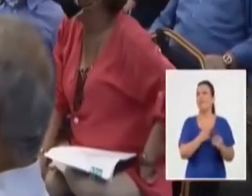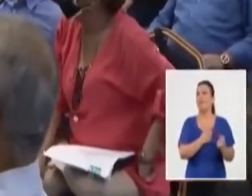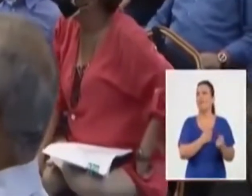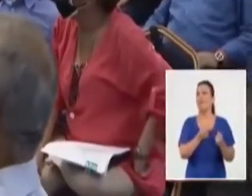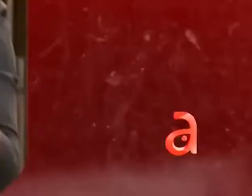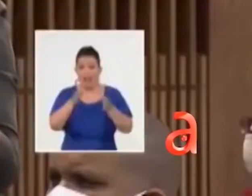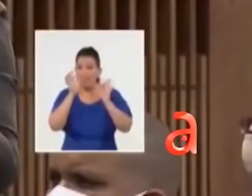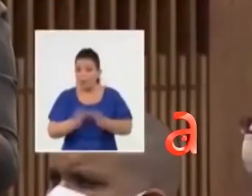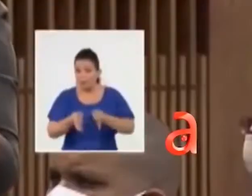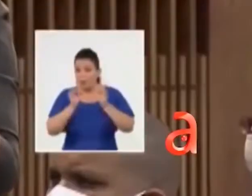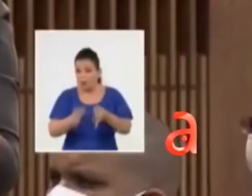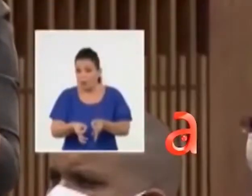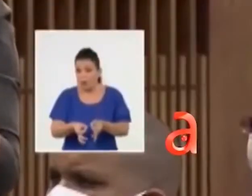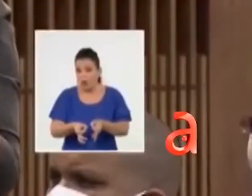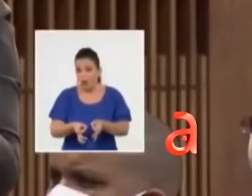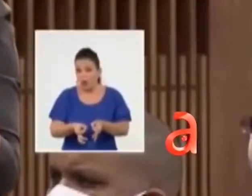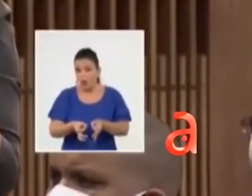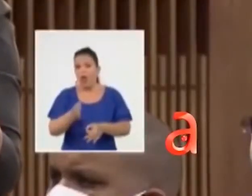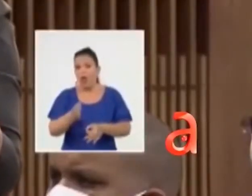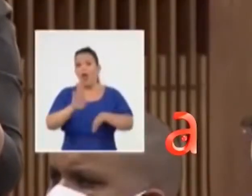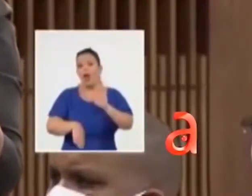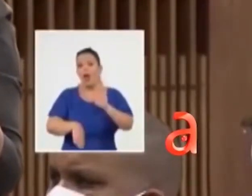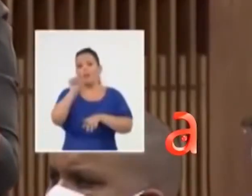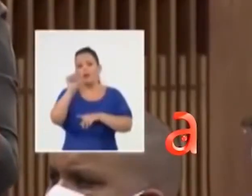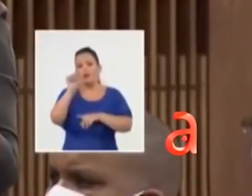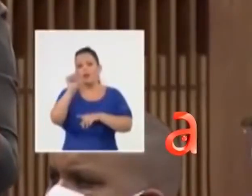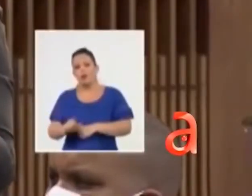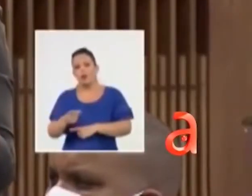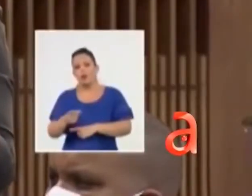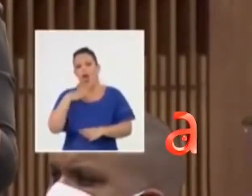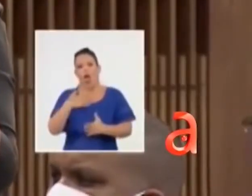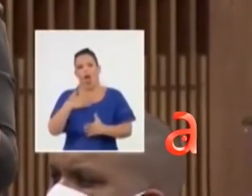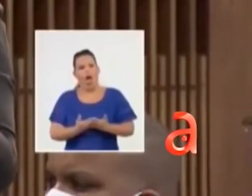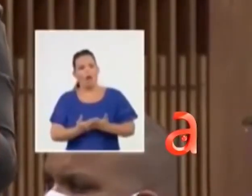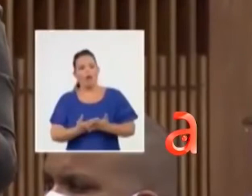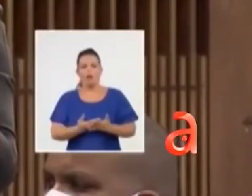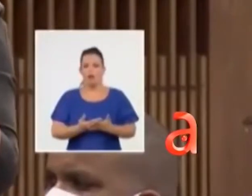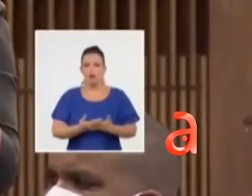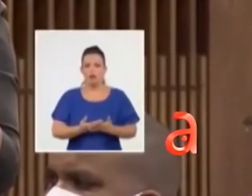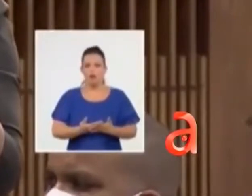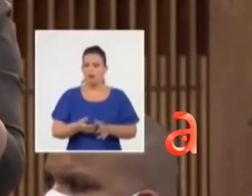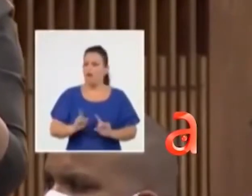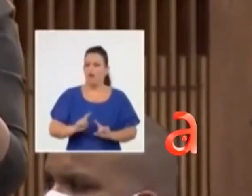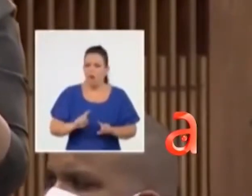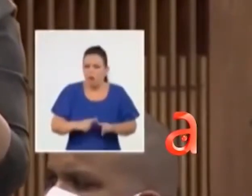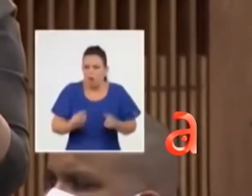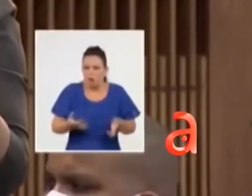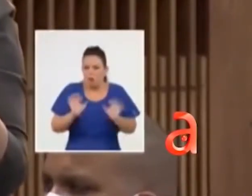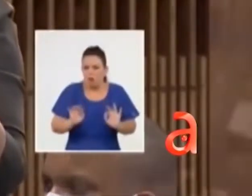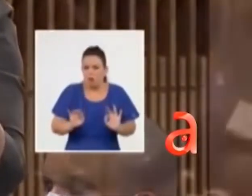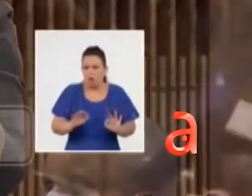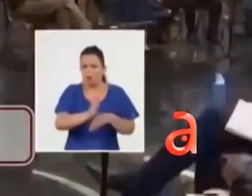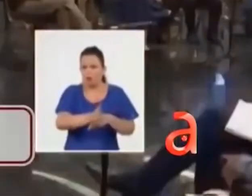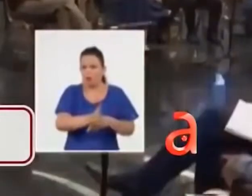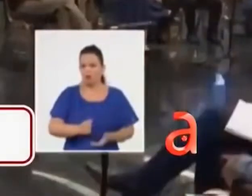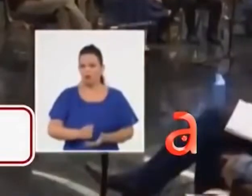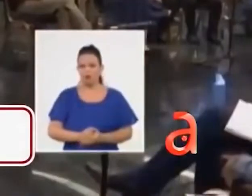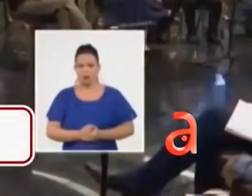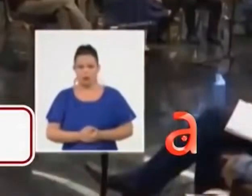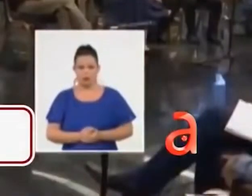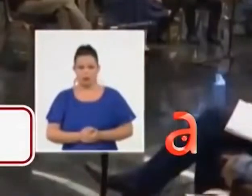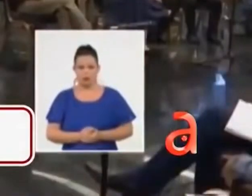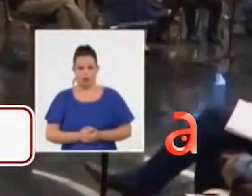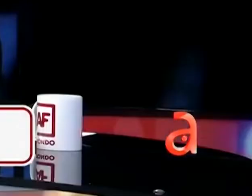ya sobran. Dejar de ser malas palabras, criticar, polemizar, disentir, no estar de